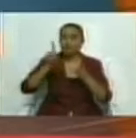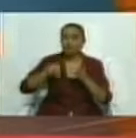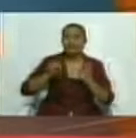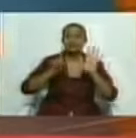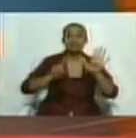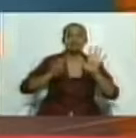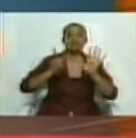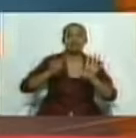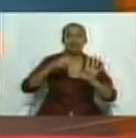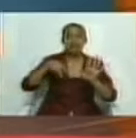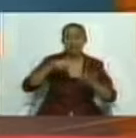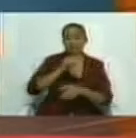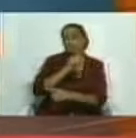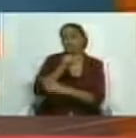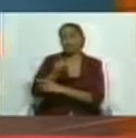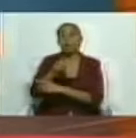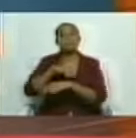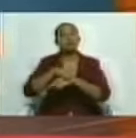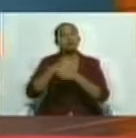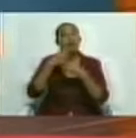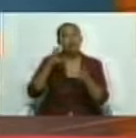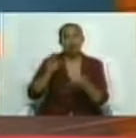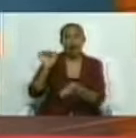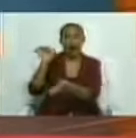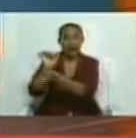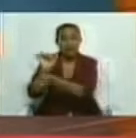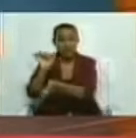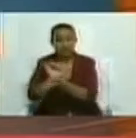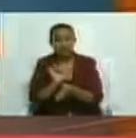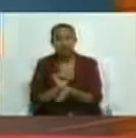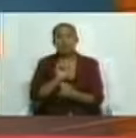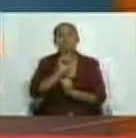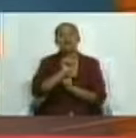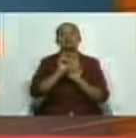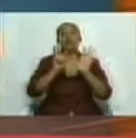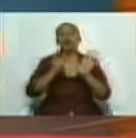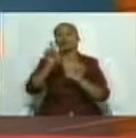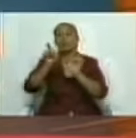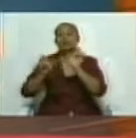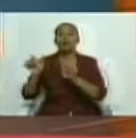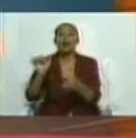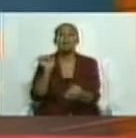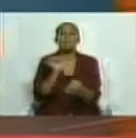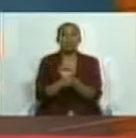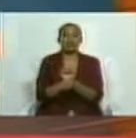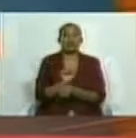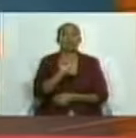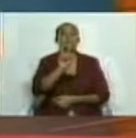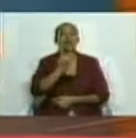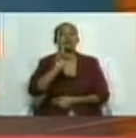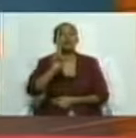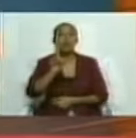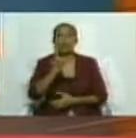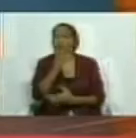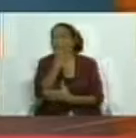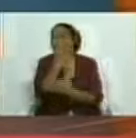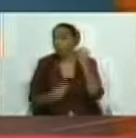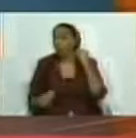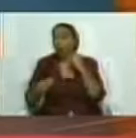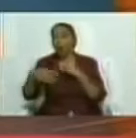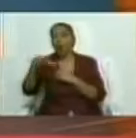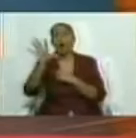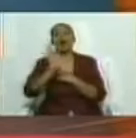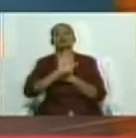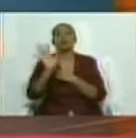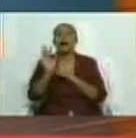aprensión y fueron aprendidos 28 integrantes hay 21 solicitados con notificación roja por Interpol